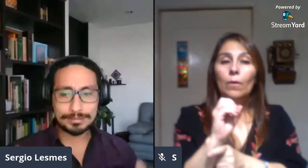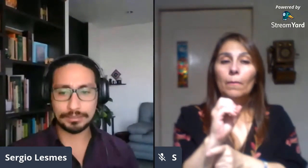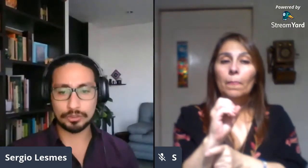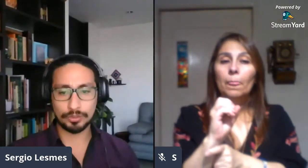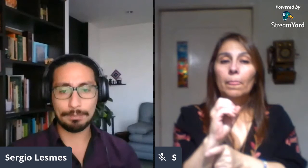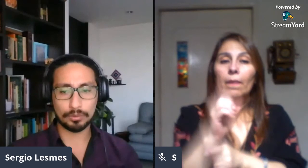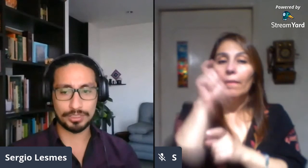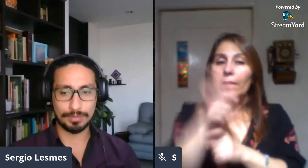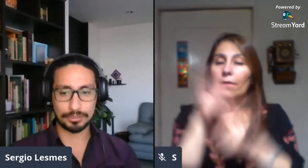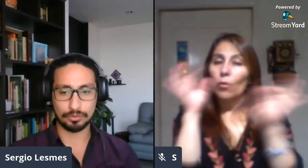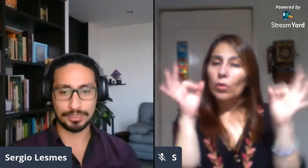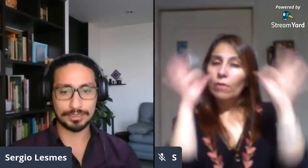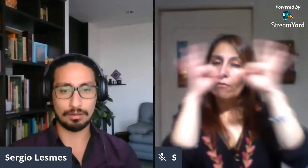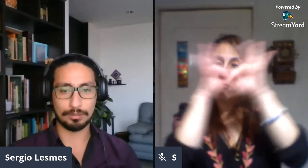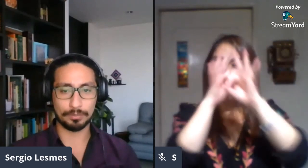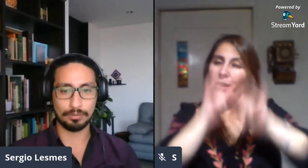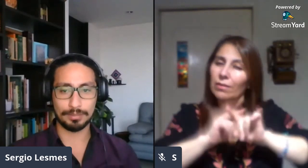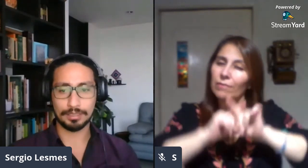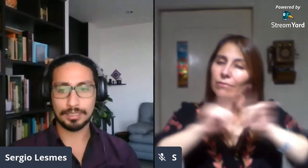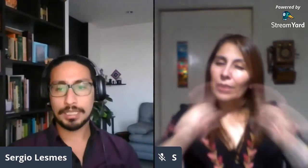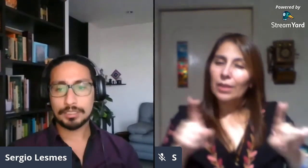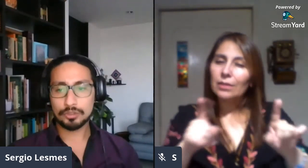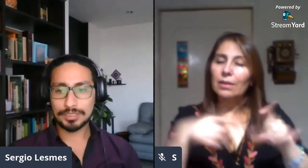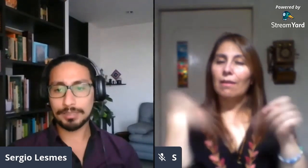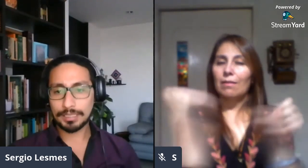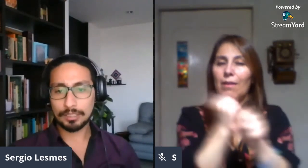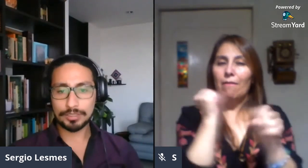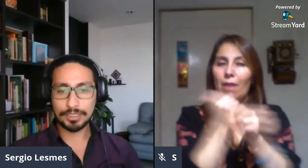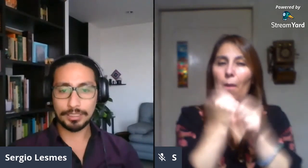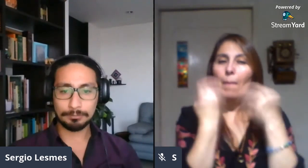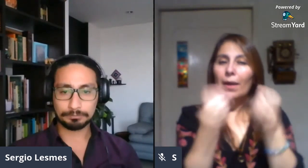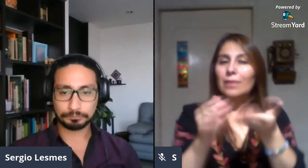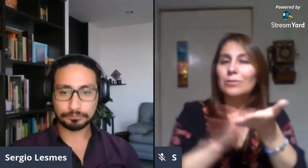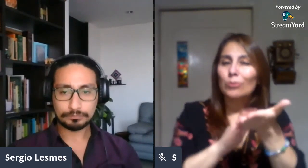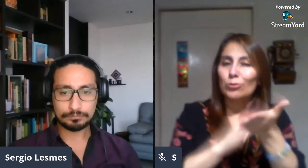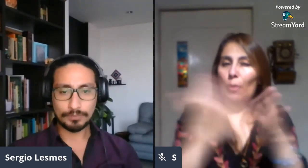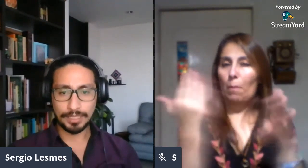enfoque distinto de aproximación y de trabajo al problema. Yo también creo que